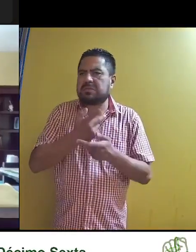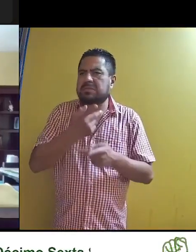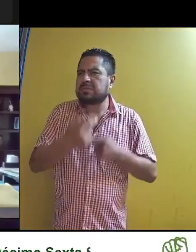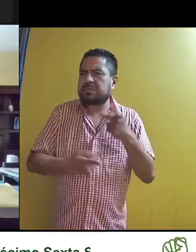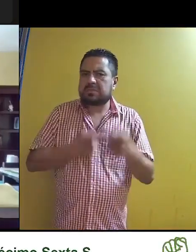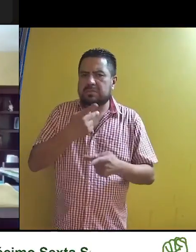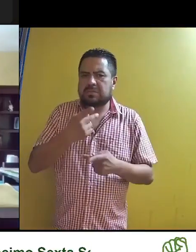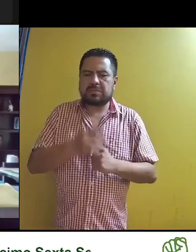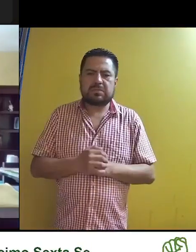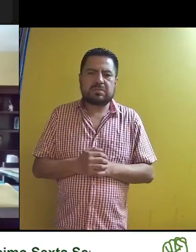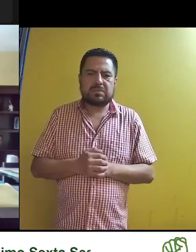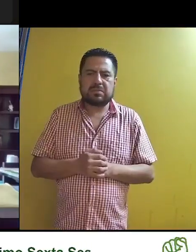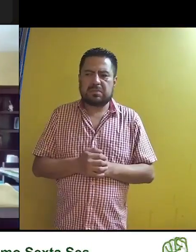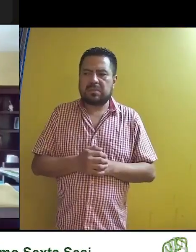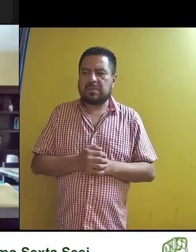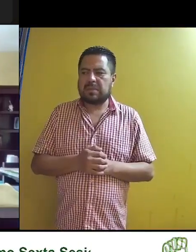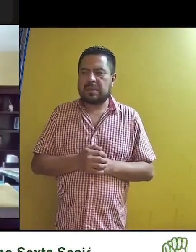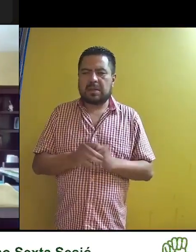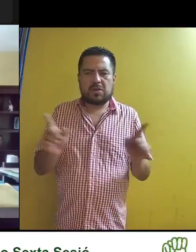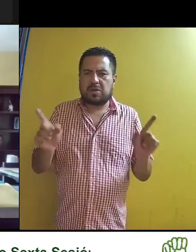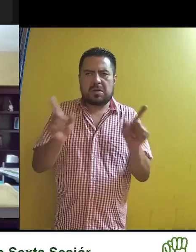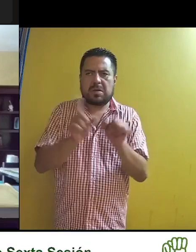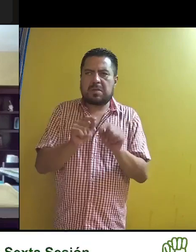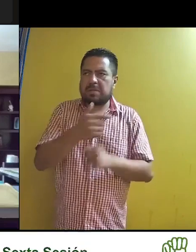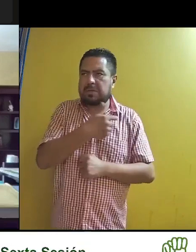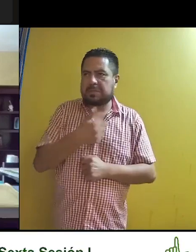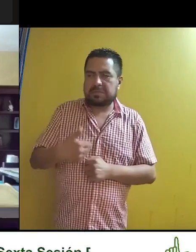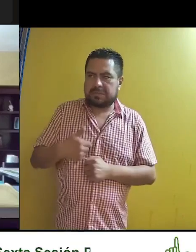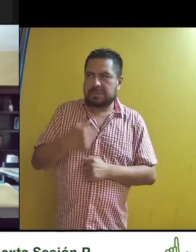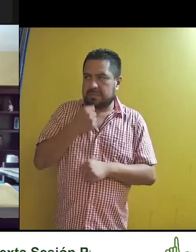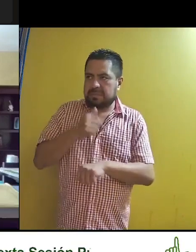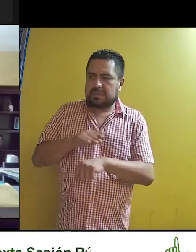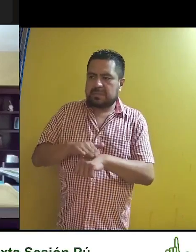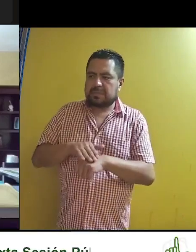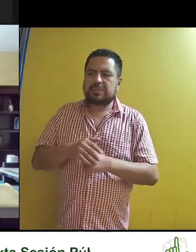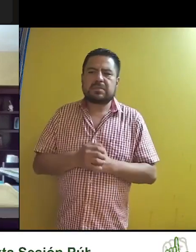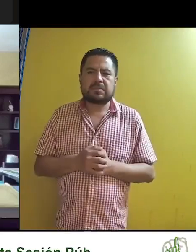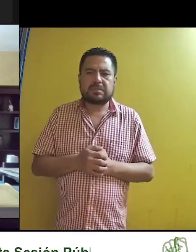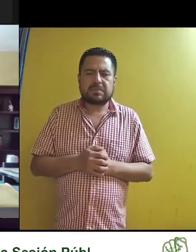Sí. Es cuanto, Presidenta.